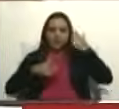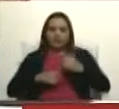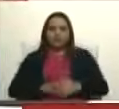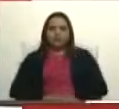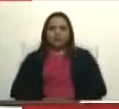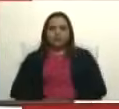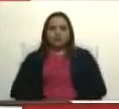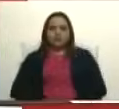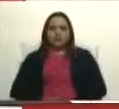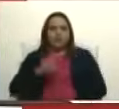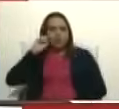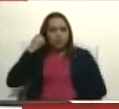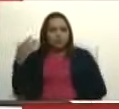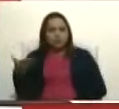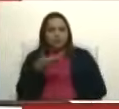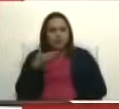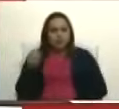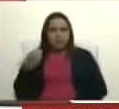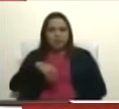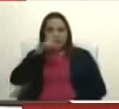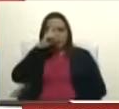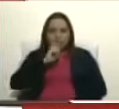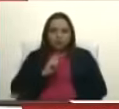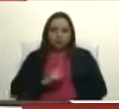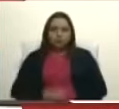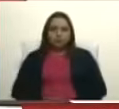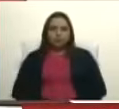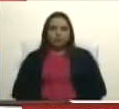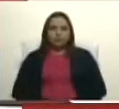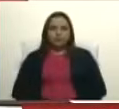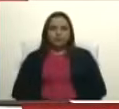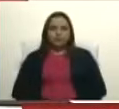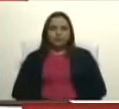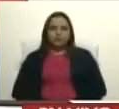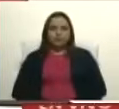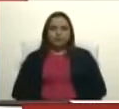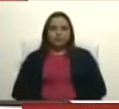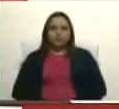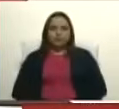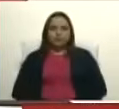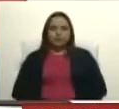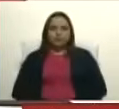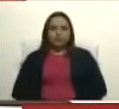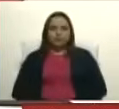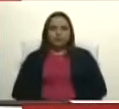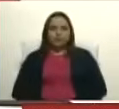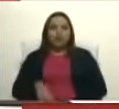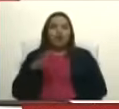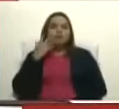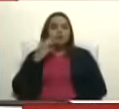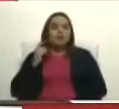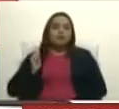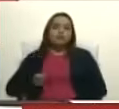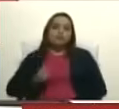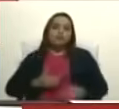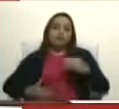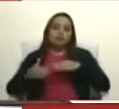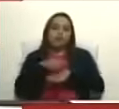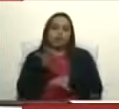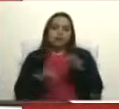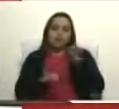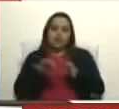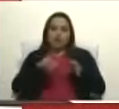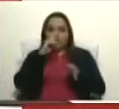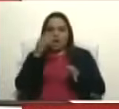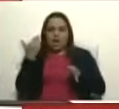¿se acuerdan los que tenemos más edad? Cuando el TCJ de la época dijo que